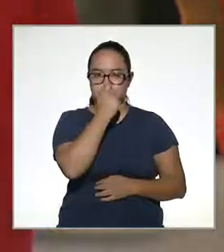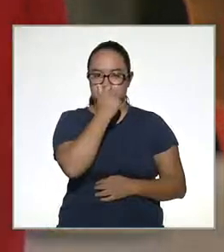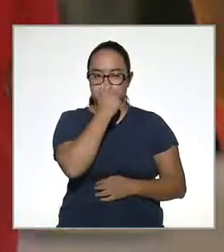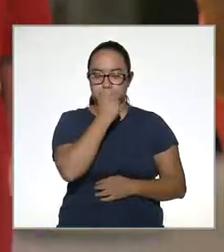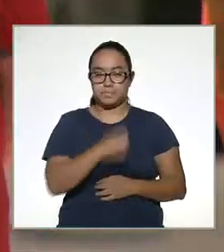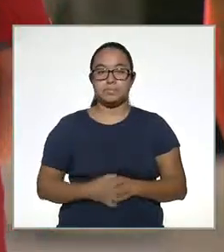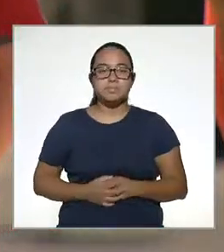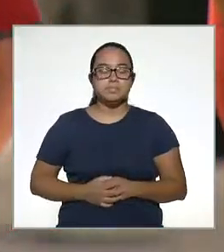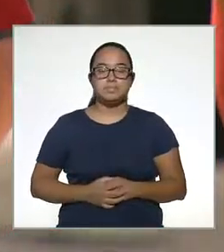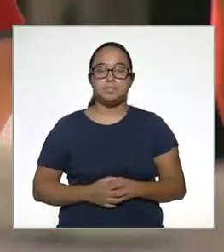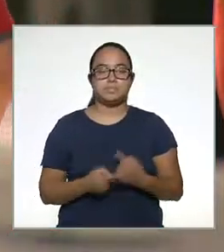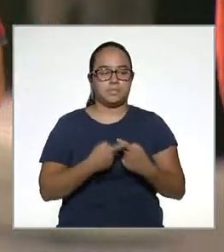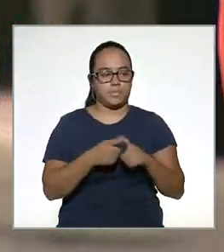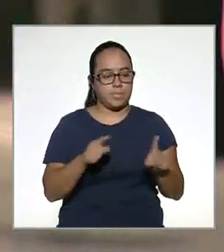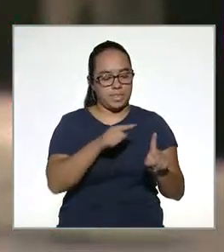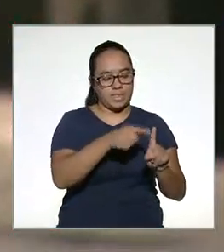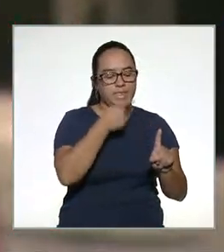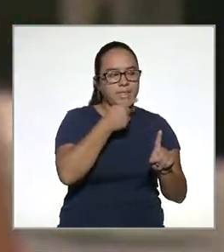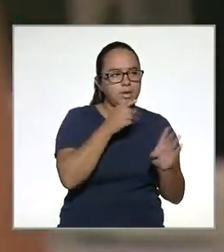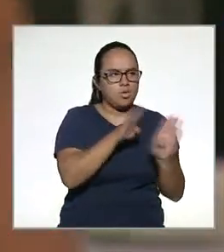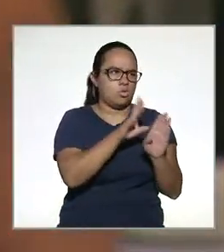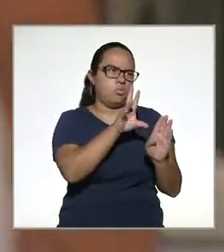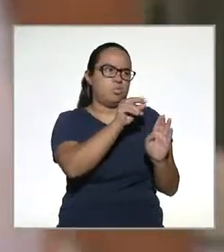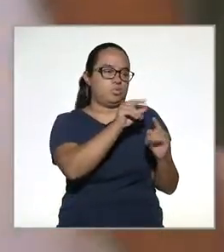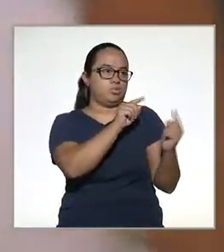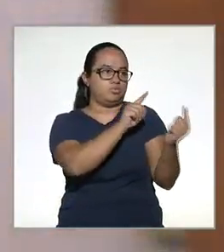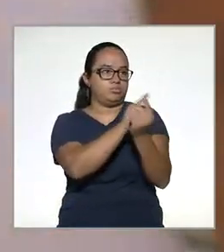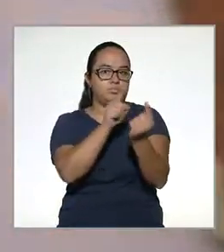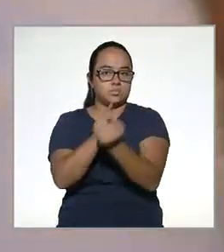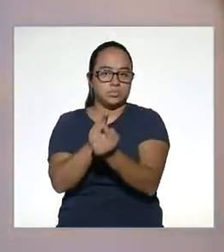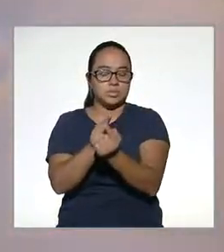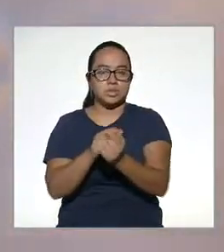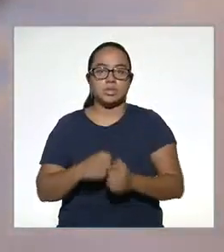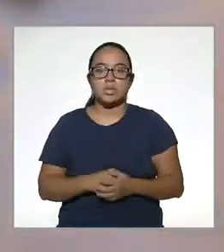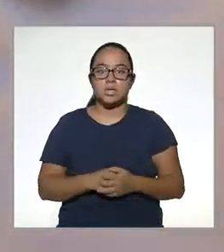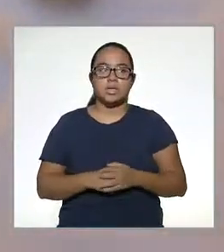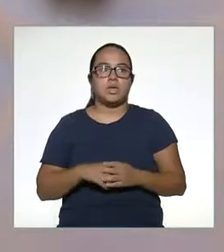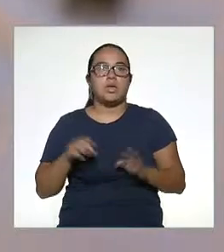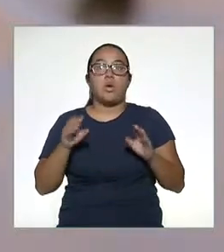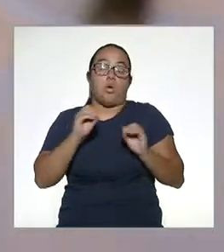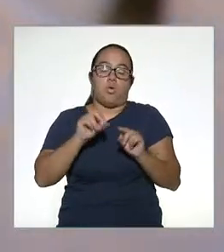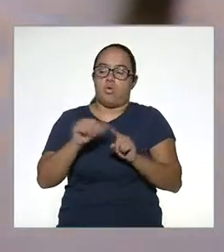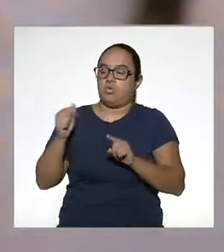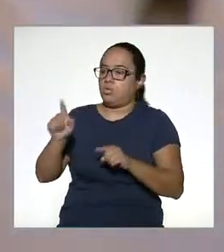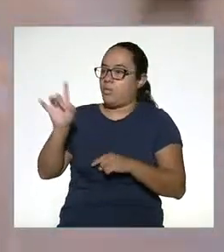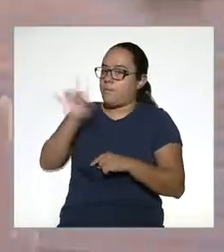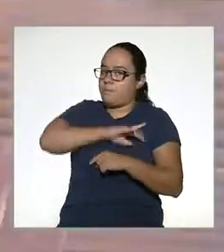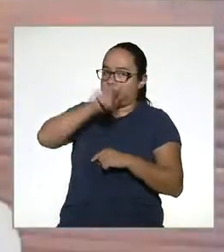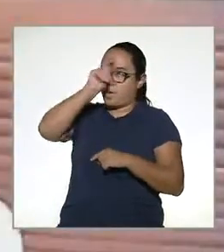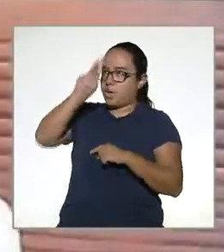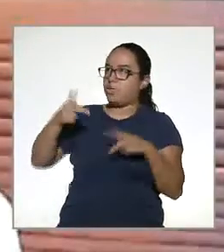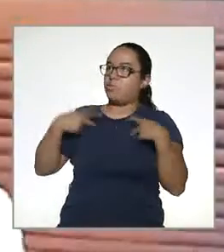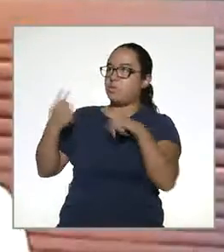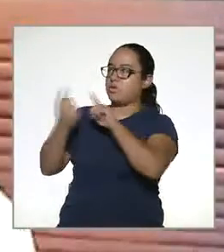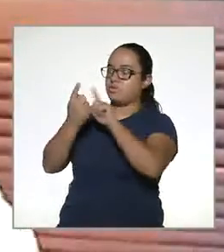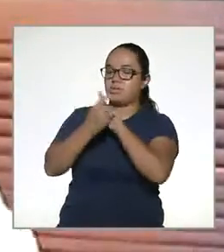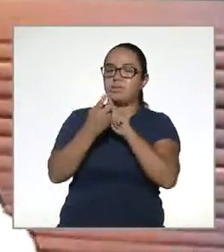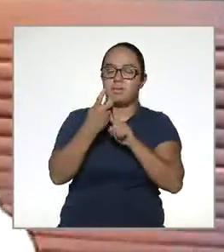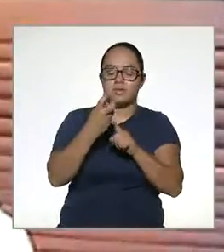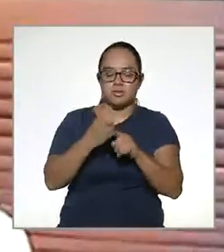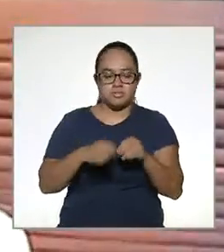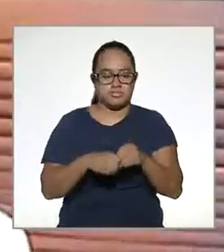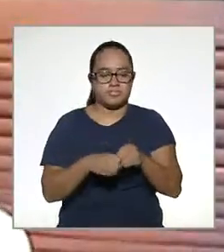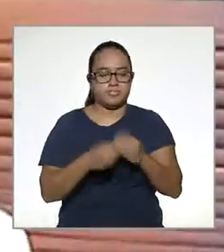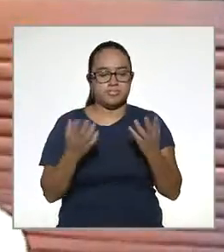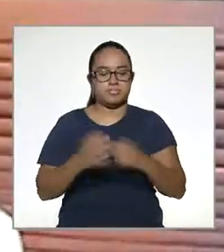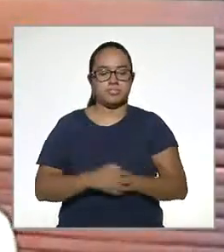La diferencia entre ser un niño introvertido y tener una fobia social es bastante clara. Tan